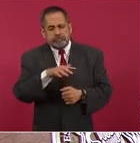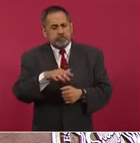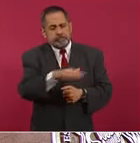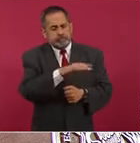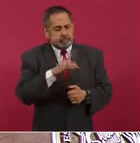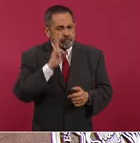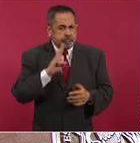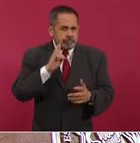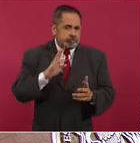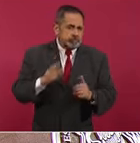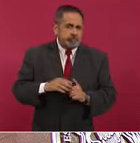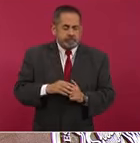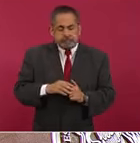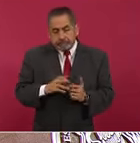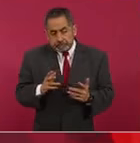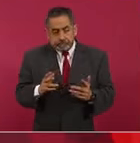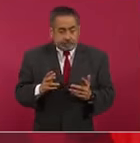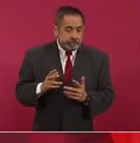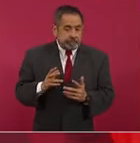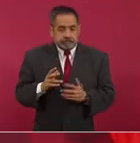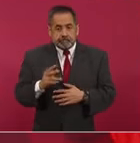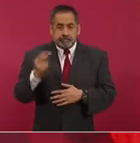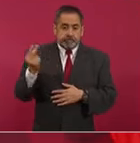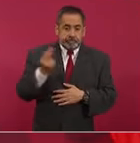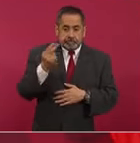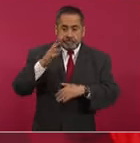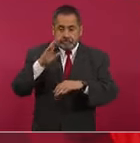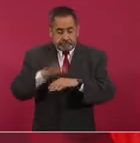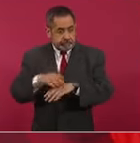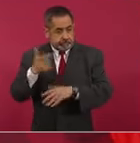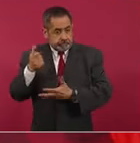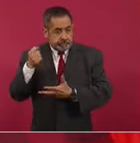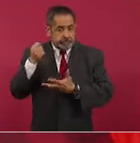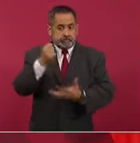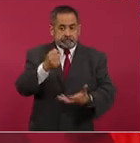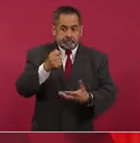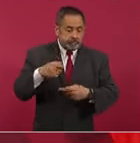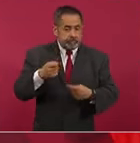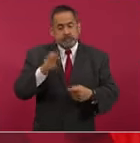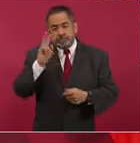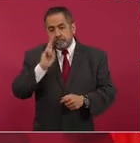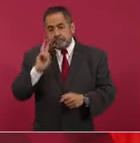si se necesita, con más recursos